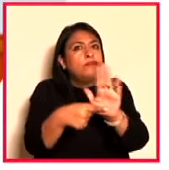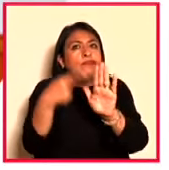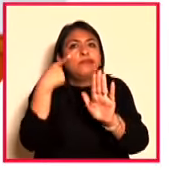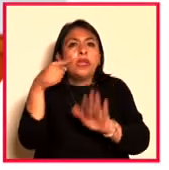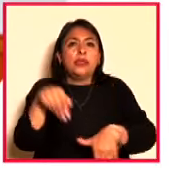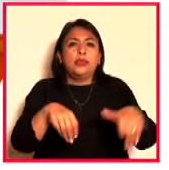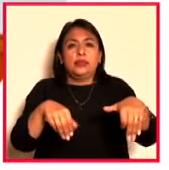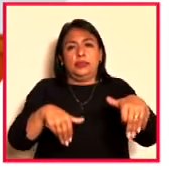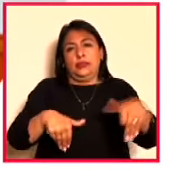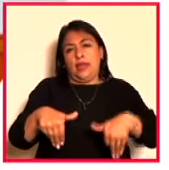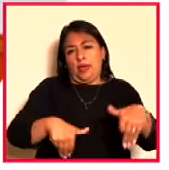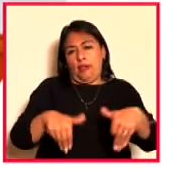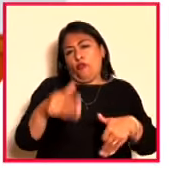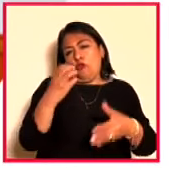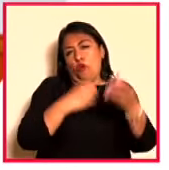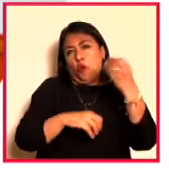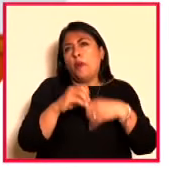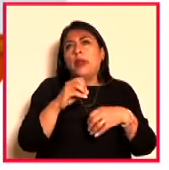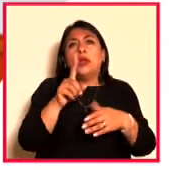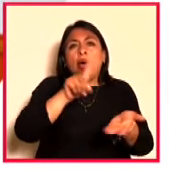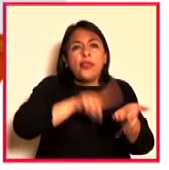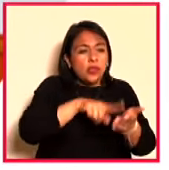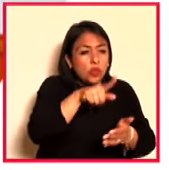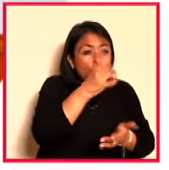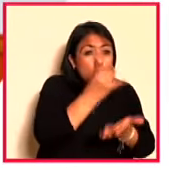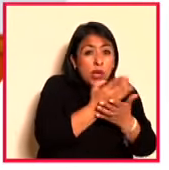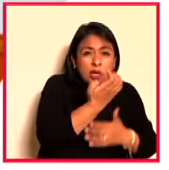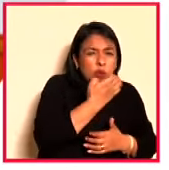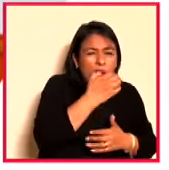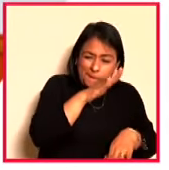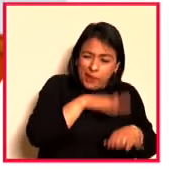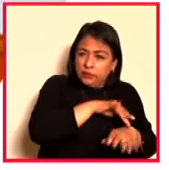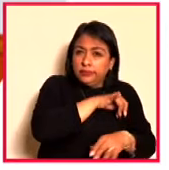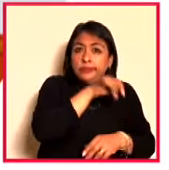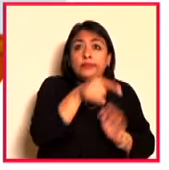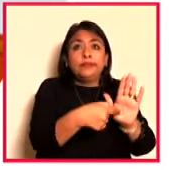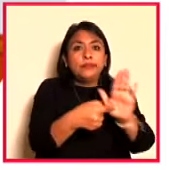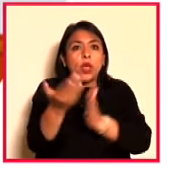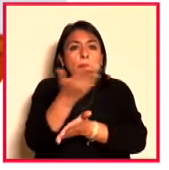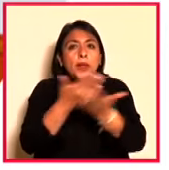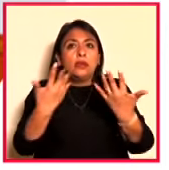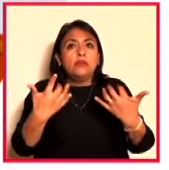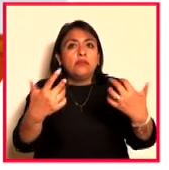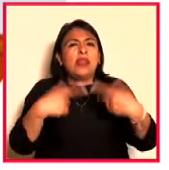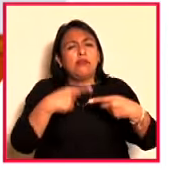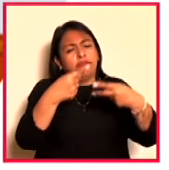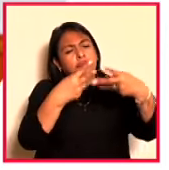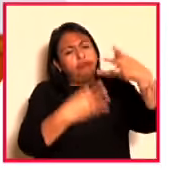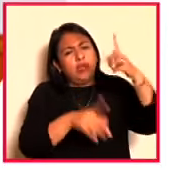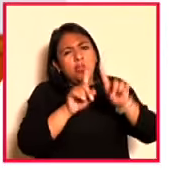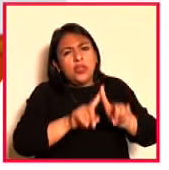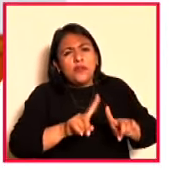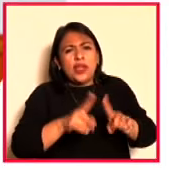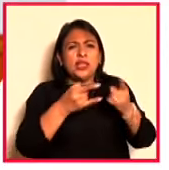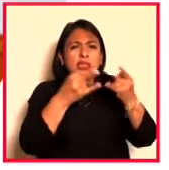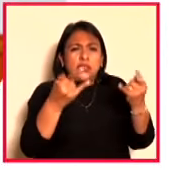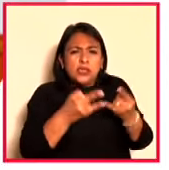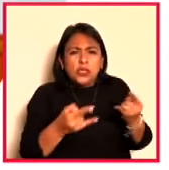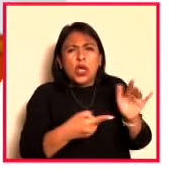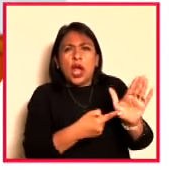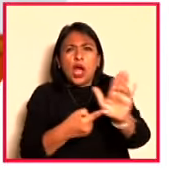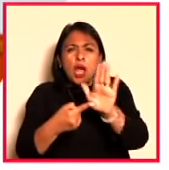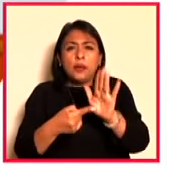escénico realizado más allá de las escuelas profesionales y compartir con el público un abanico de posibilidades e historias.